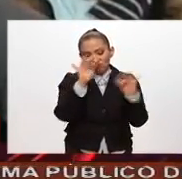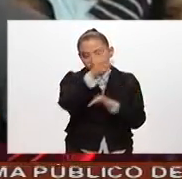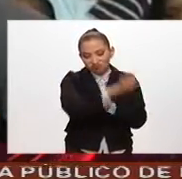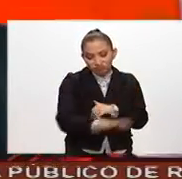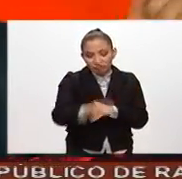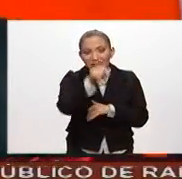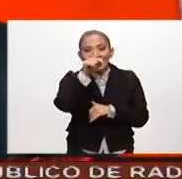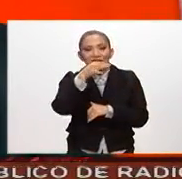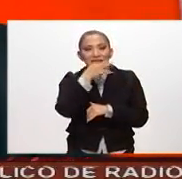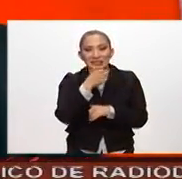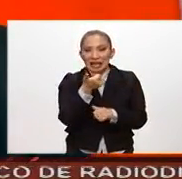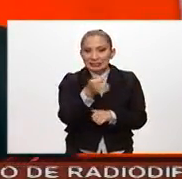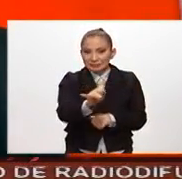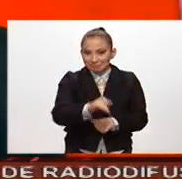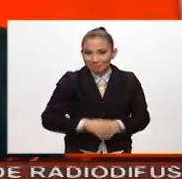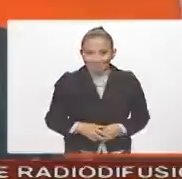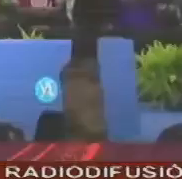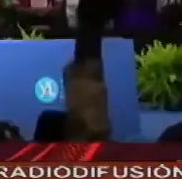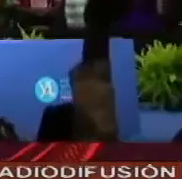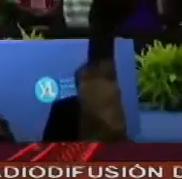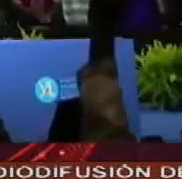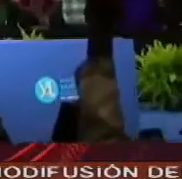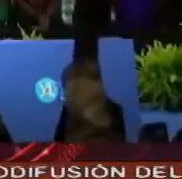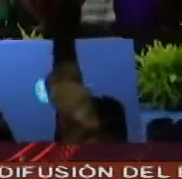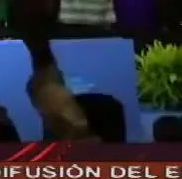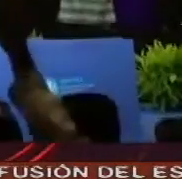manera lo celebraron.